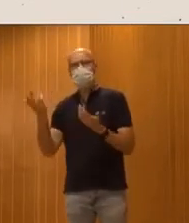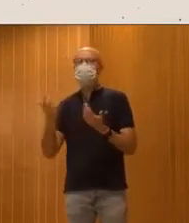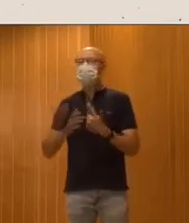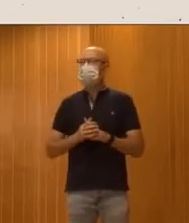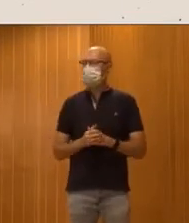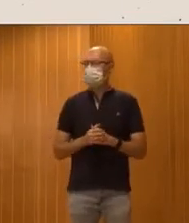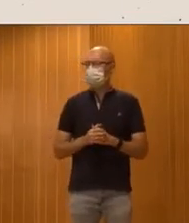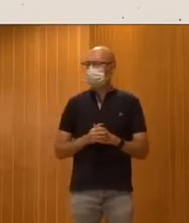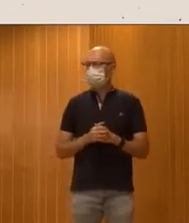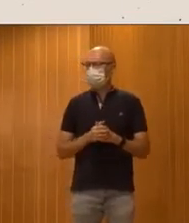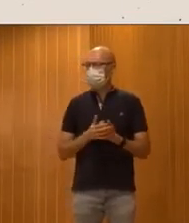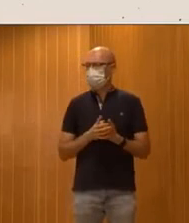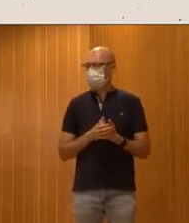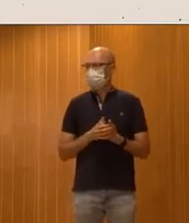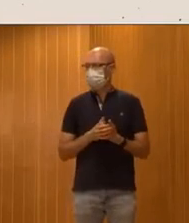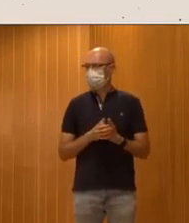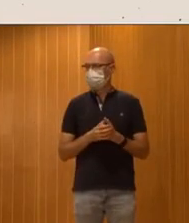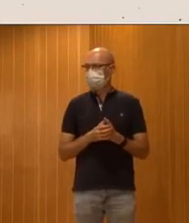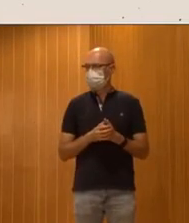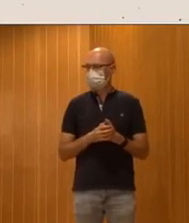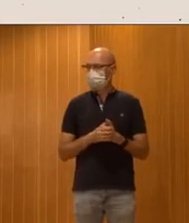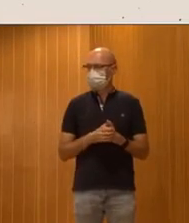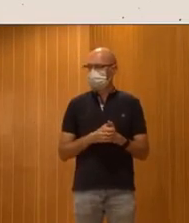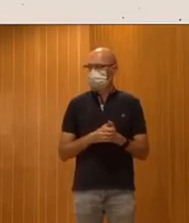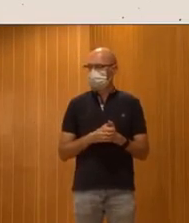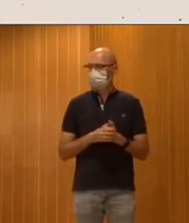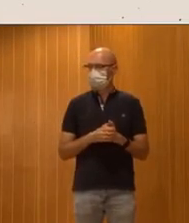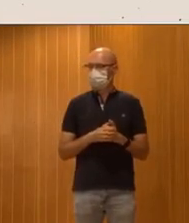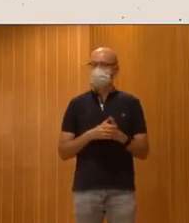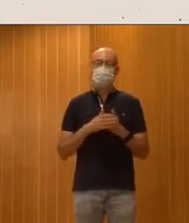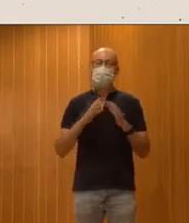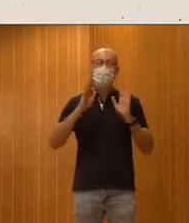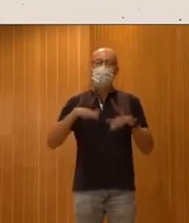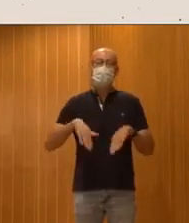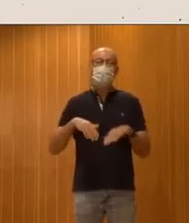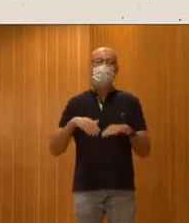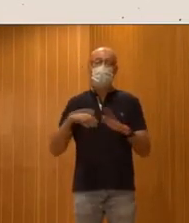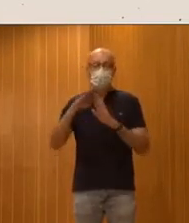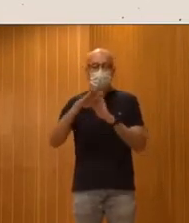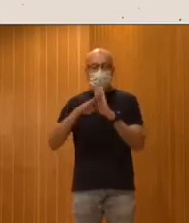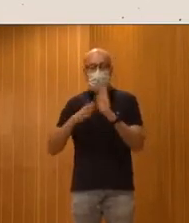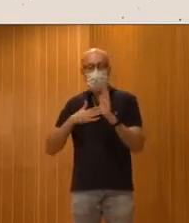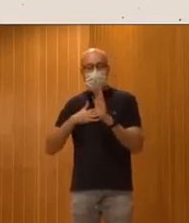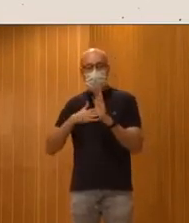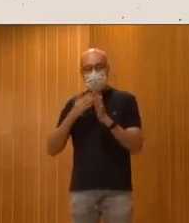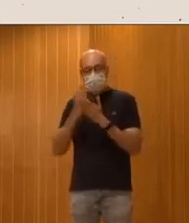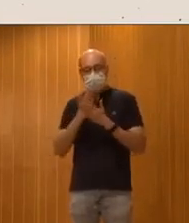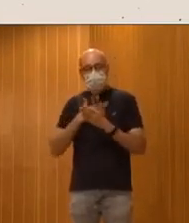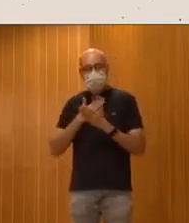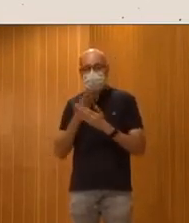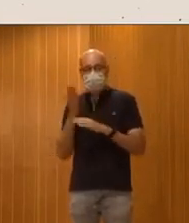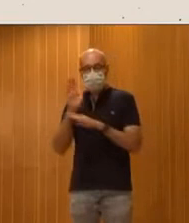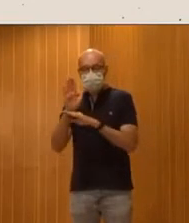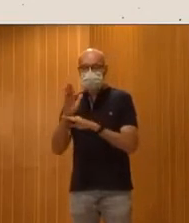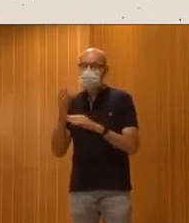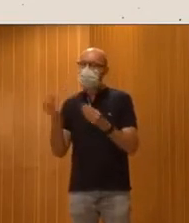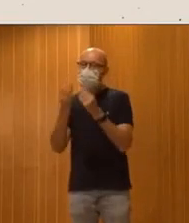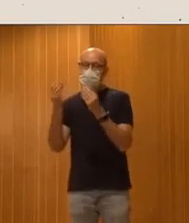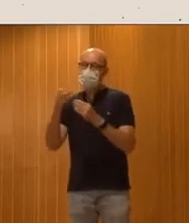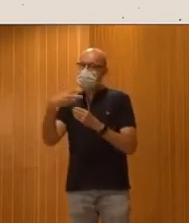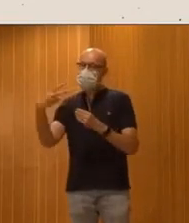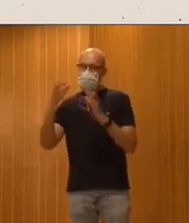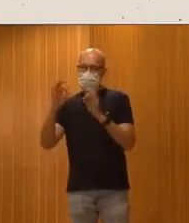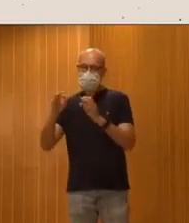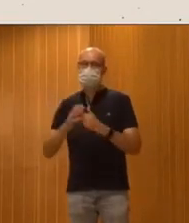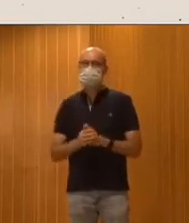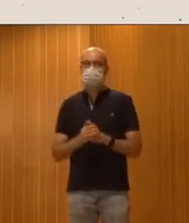derechos, y algunas prescripciones que actualmente son sujeciones clínicas pues desaparecen por completo. Esto es un poco lo que hemos hecho. Nosotros esto lo